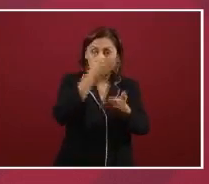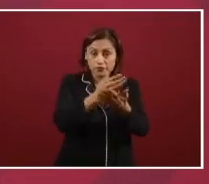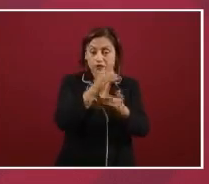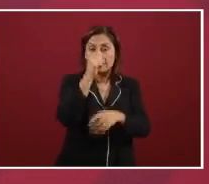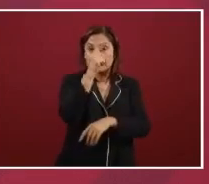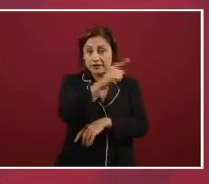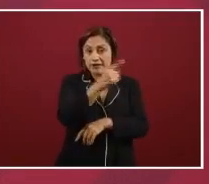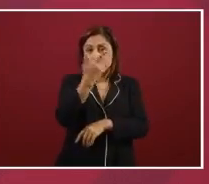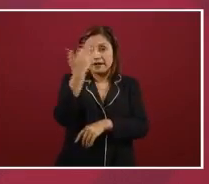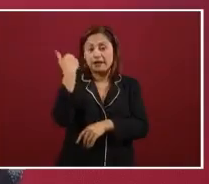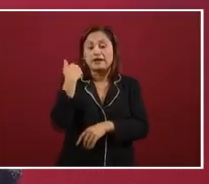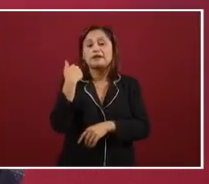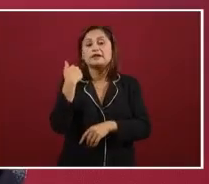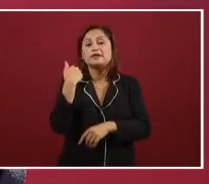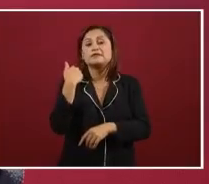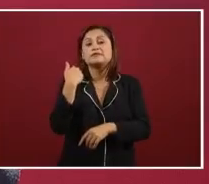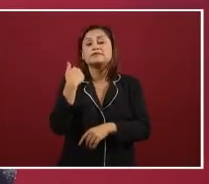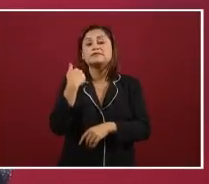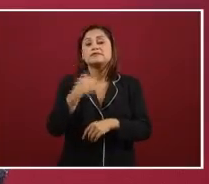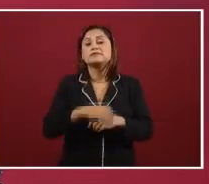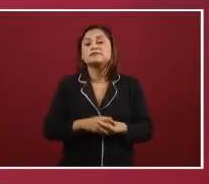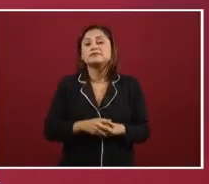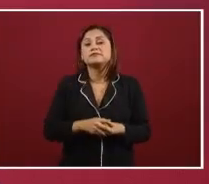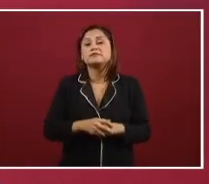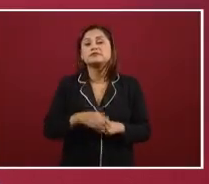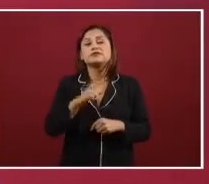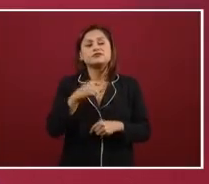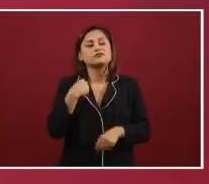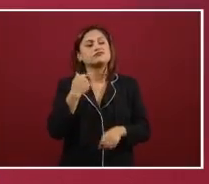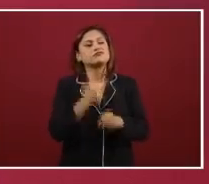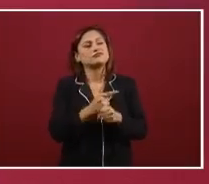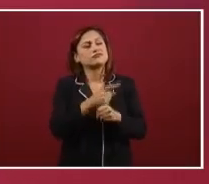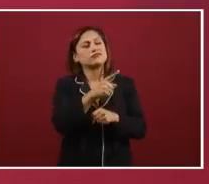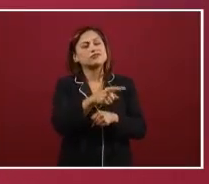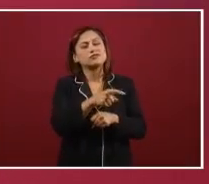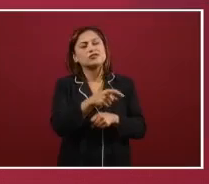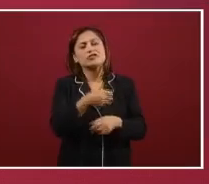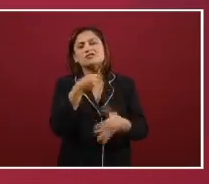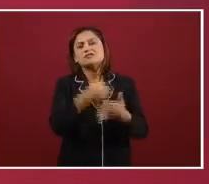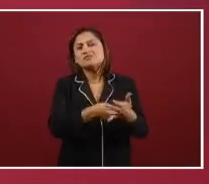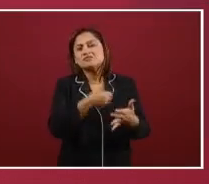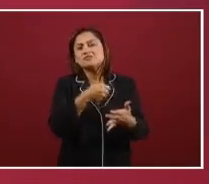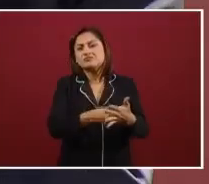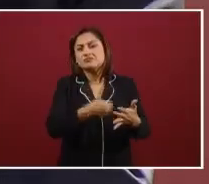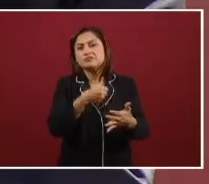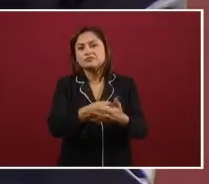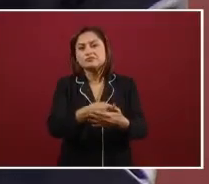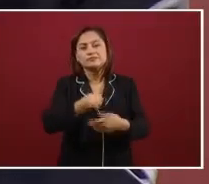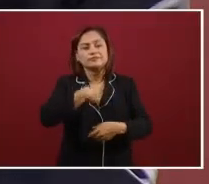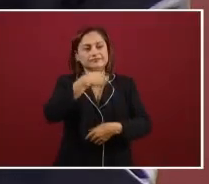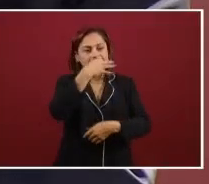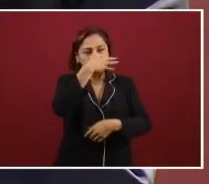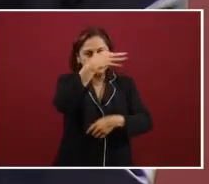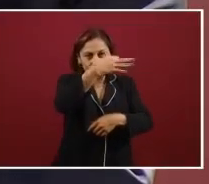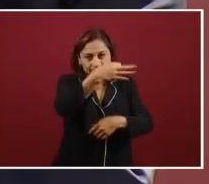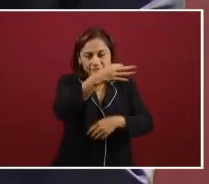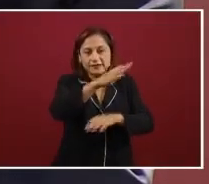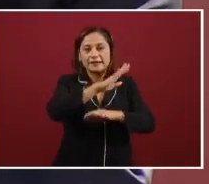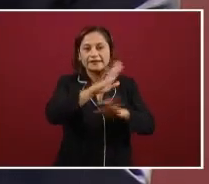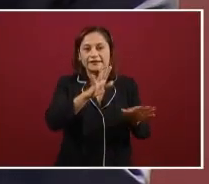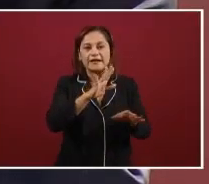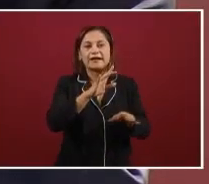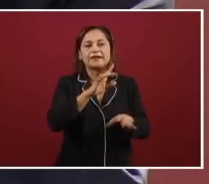protestaron por lo de la planta y les dije de que se iba a decidir